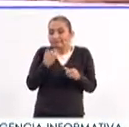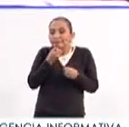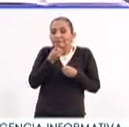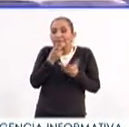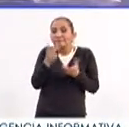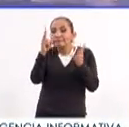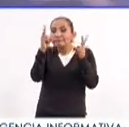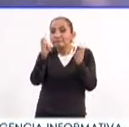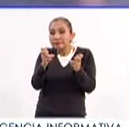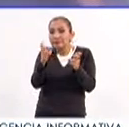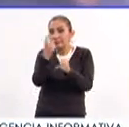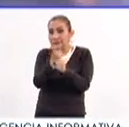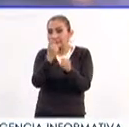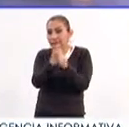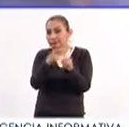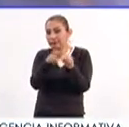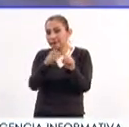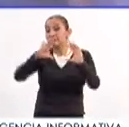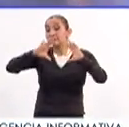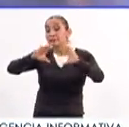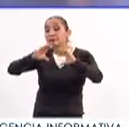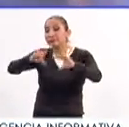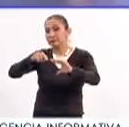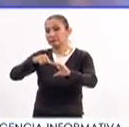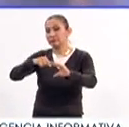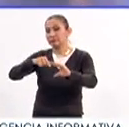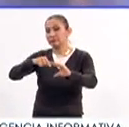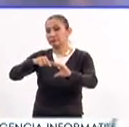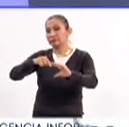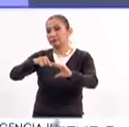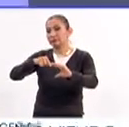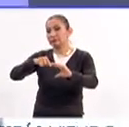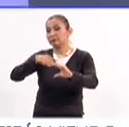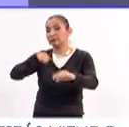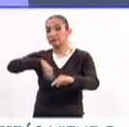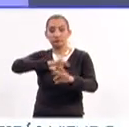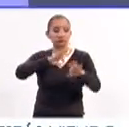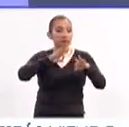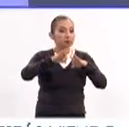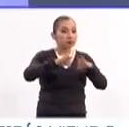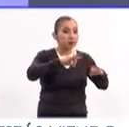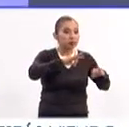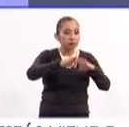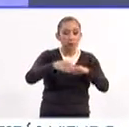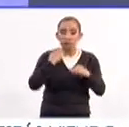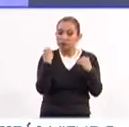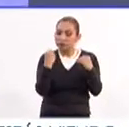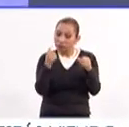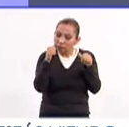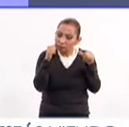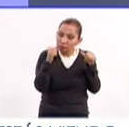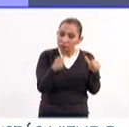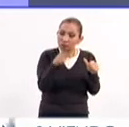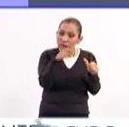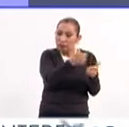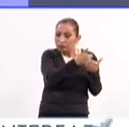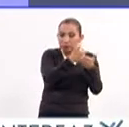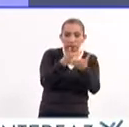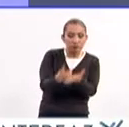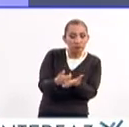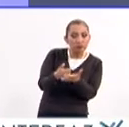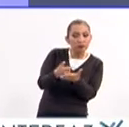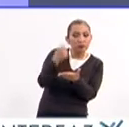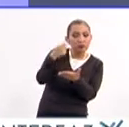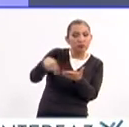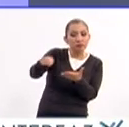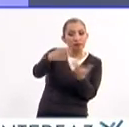el tema primordial de la enseñanza. Entonces trabajamos mucho en ayudar